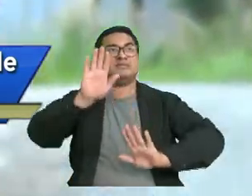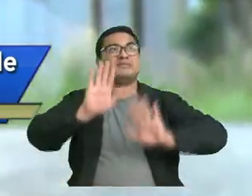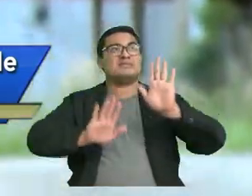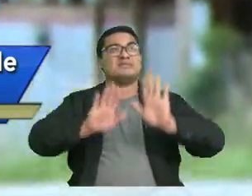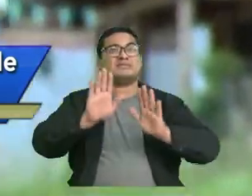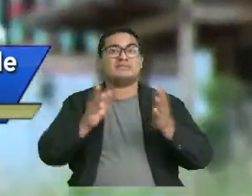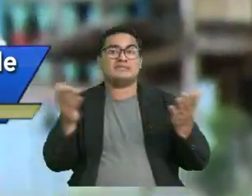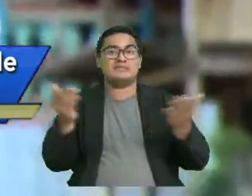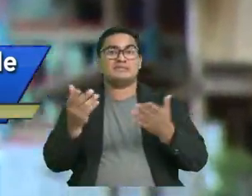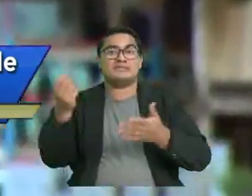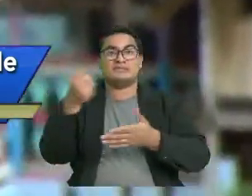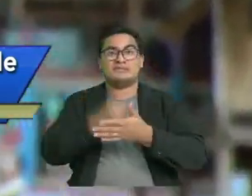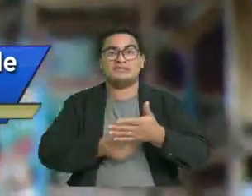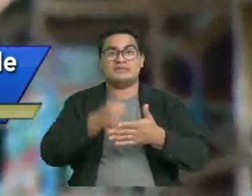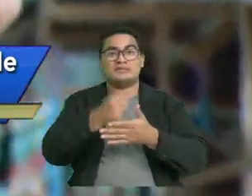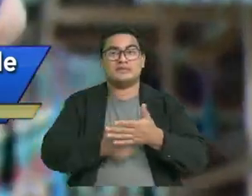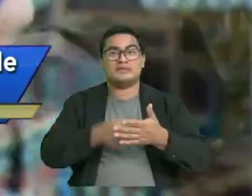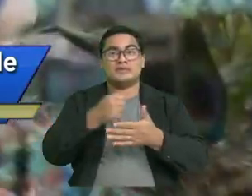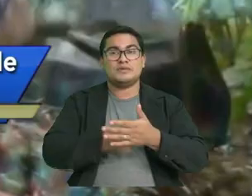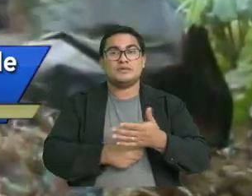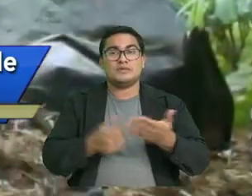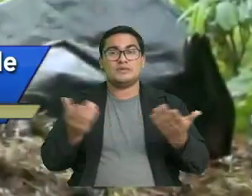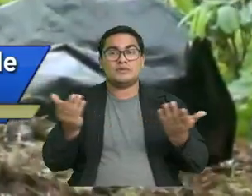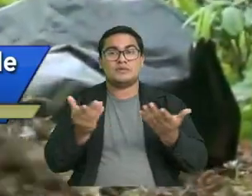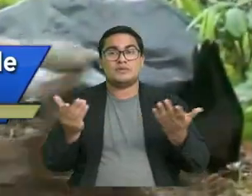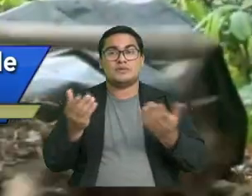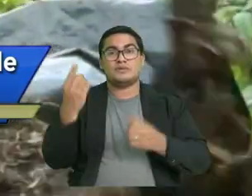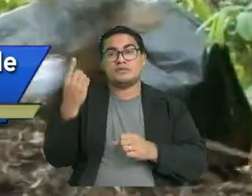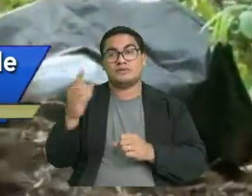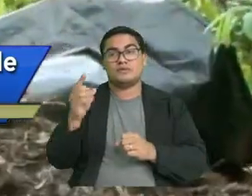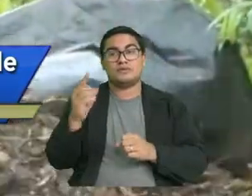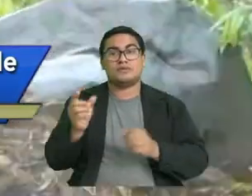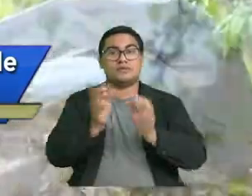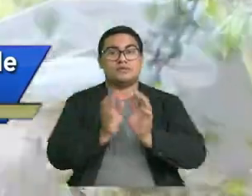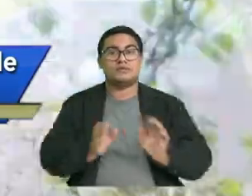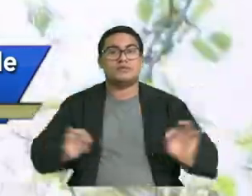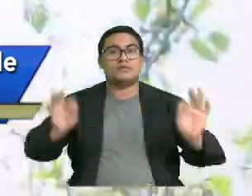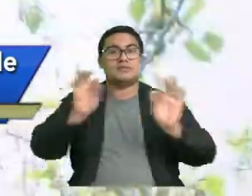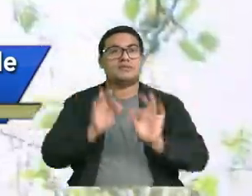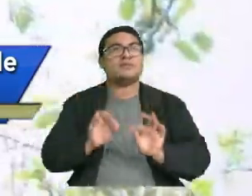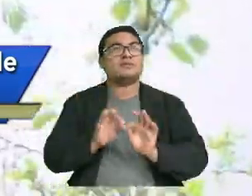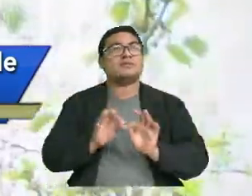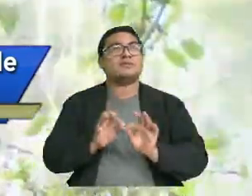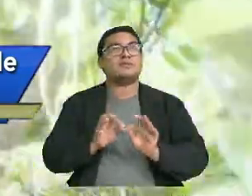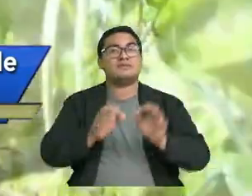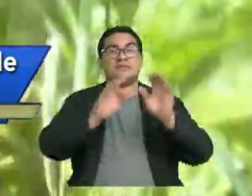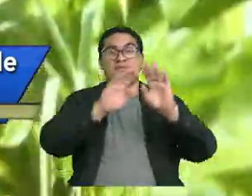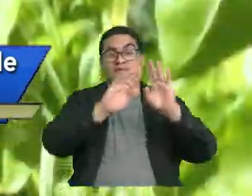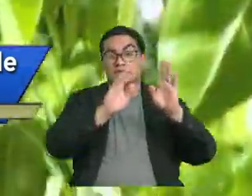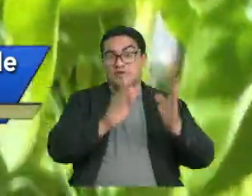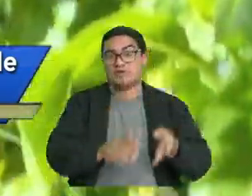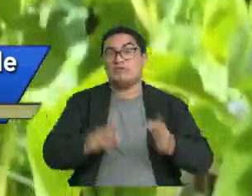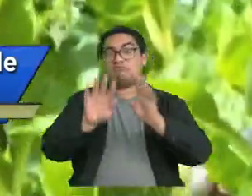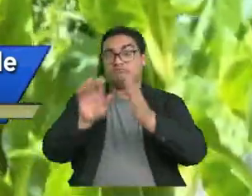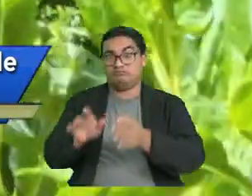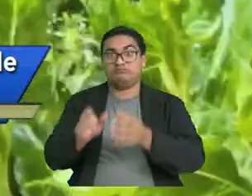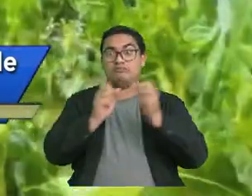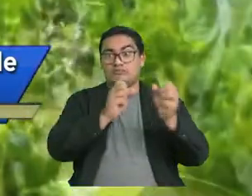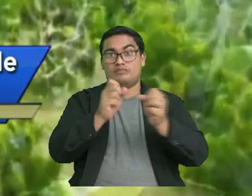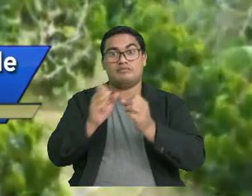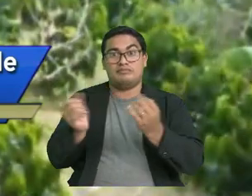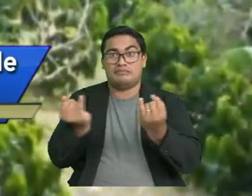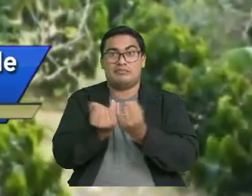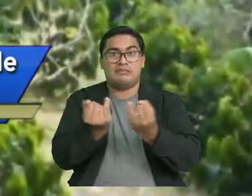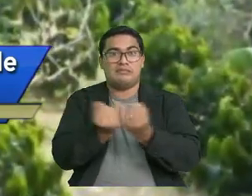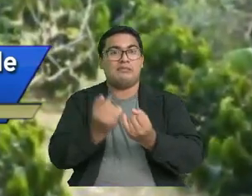en la defensa y en nuestros derechos. Entonces es importante que la equidad de género la estamos viendo